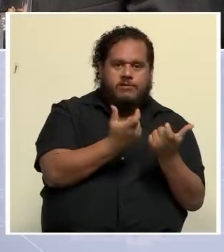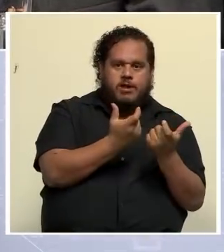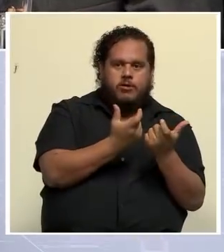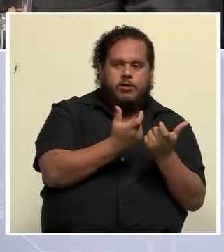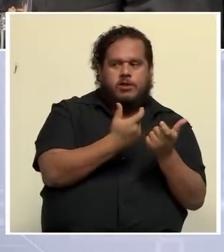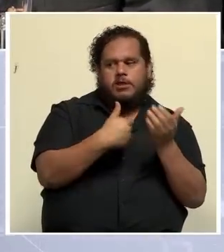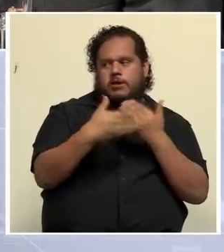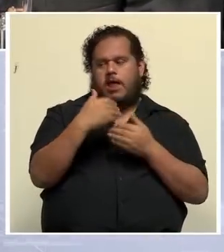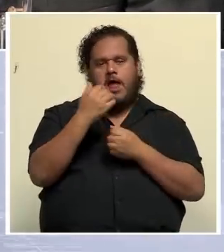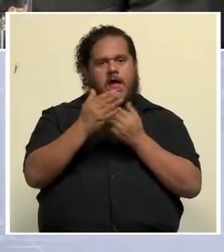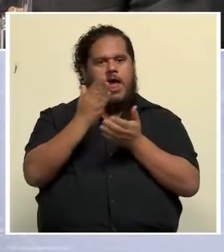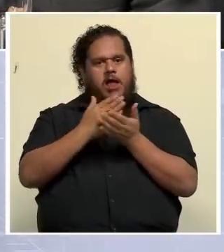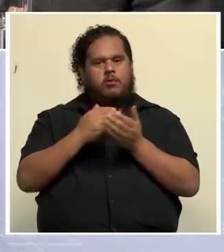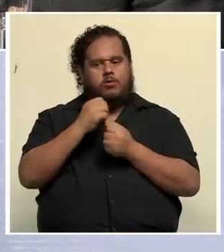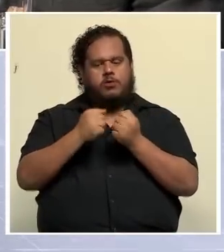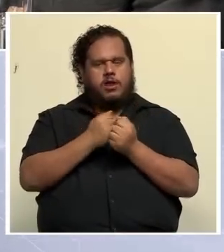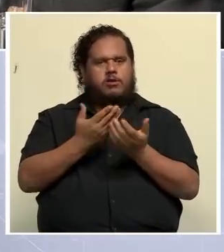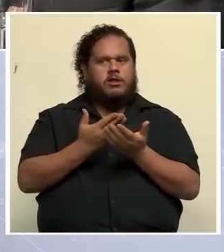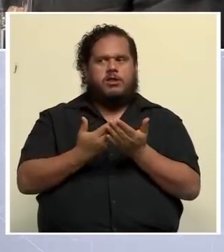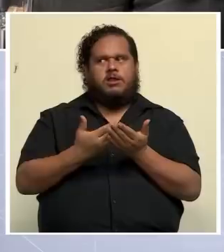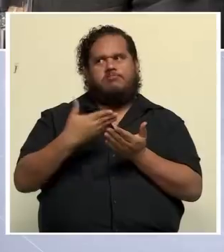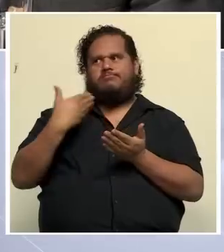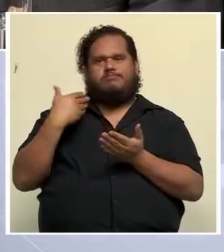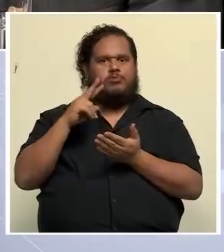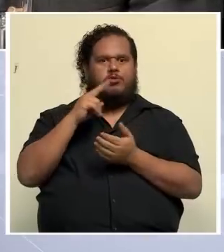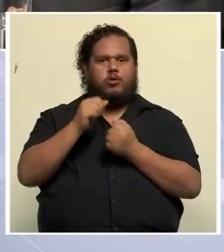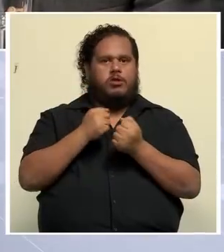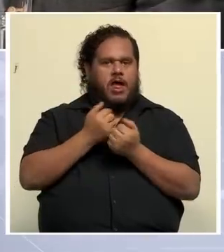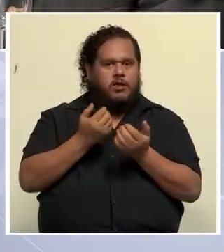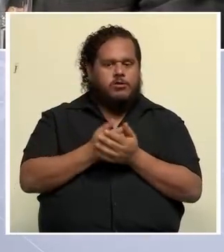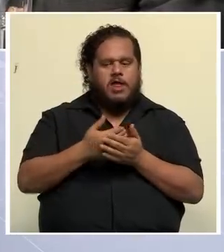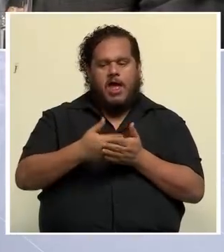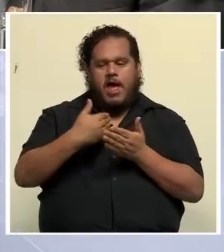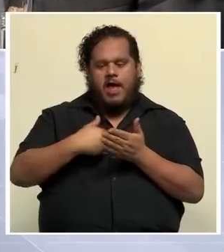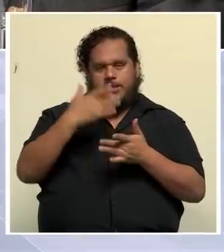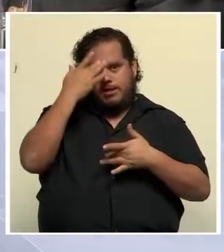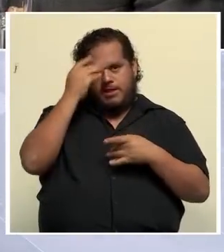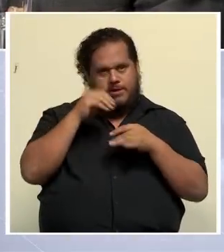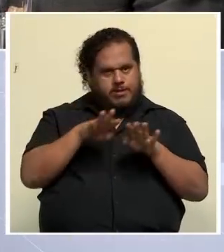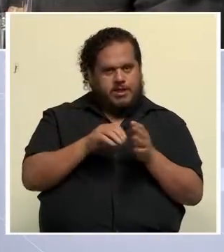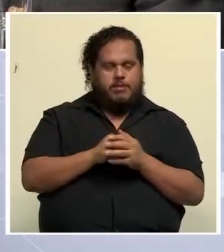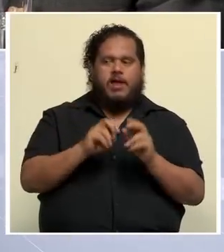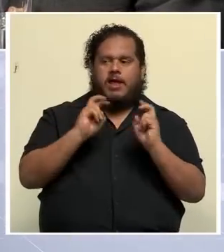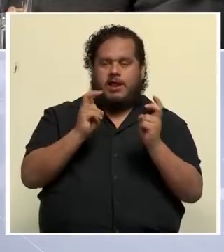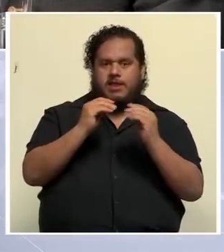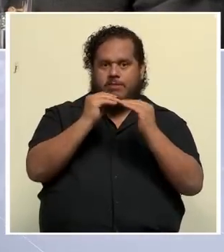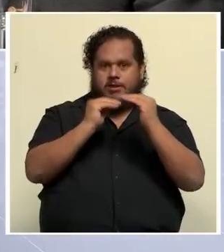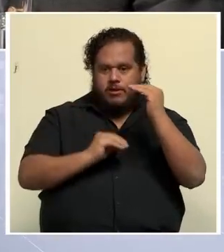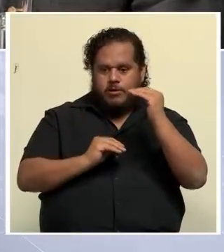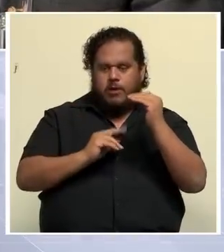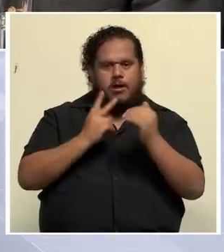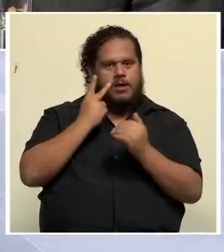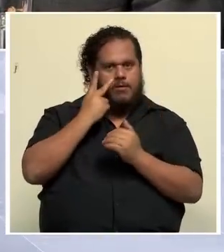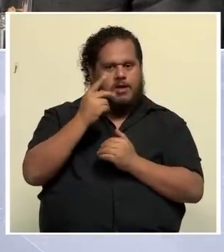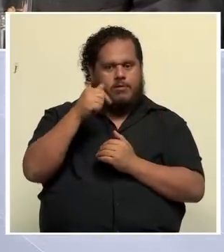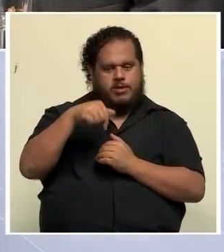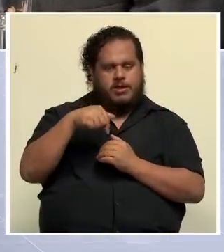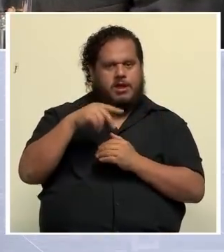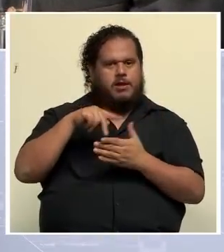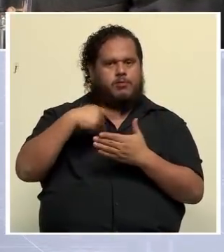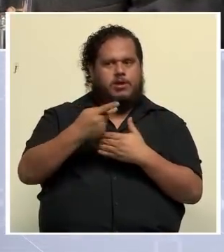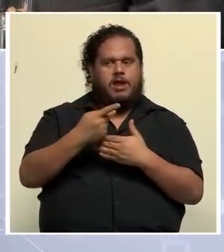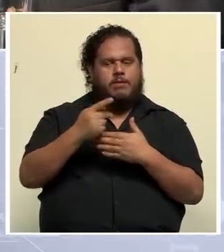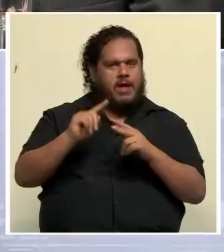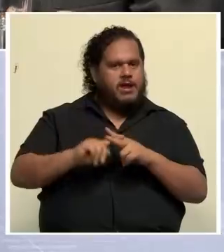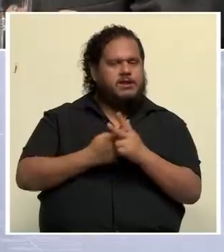hace solamente unos años, e incluso de lo que eran hace solamente 2 años antes de la pandemia. El tema de la desigualdad que veíamos en este programa al inicio,